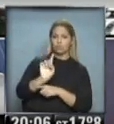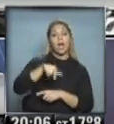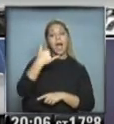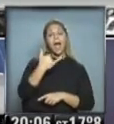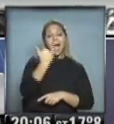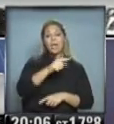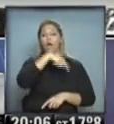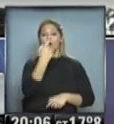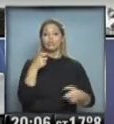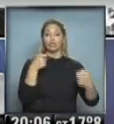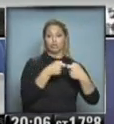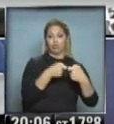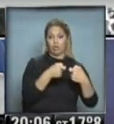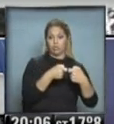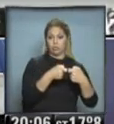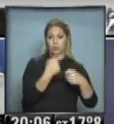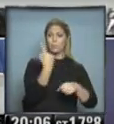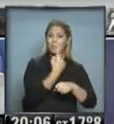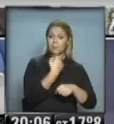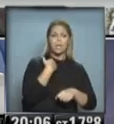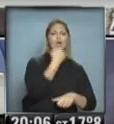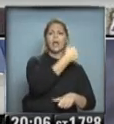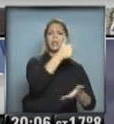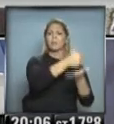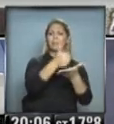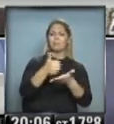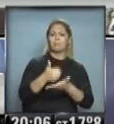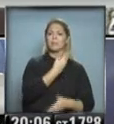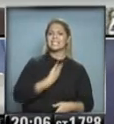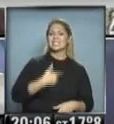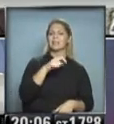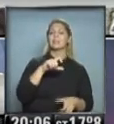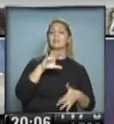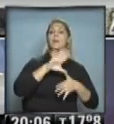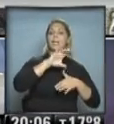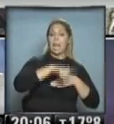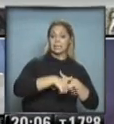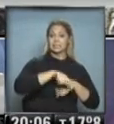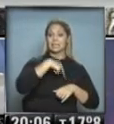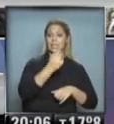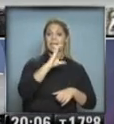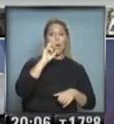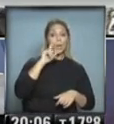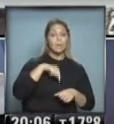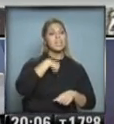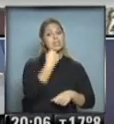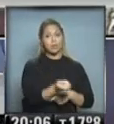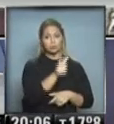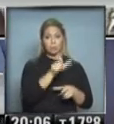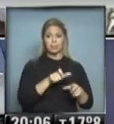aliados. Primero, nuestros presidentes de América Latina y del Caribe. Segundo, hermanas y hermanos, yo